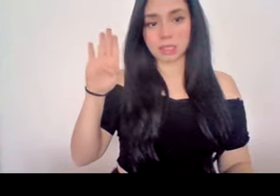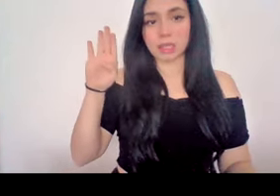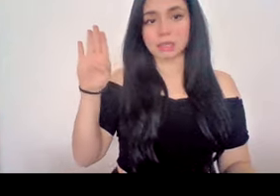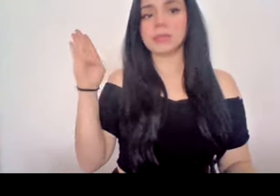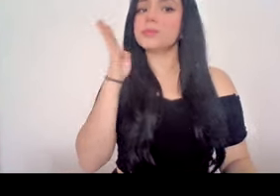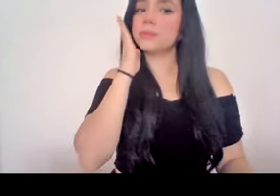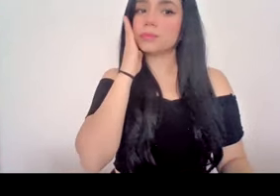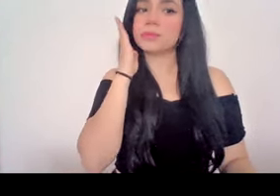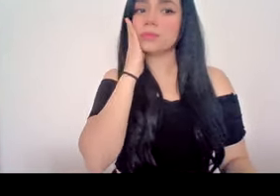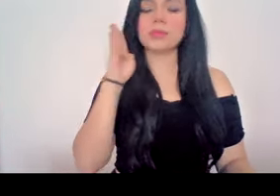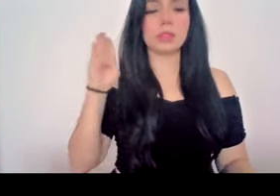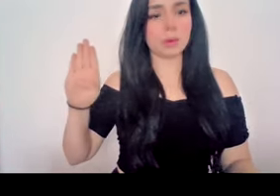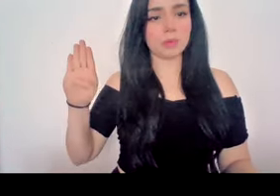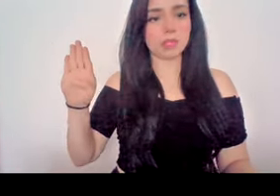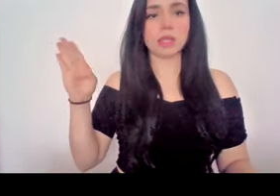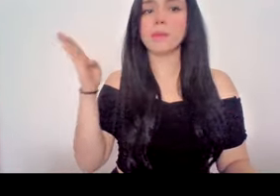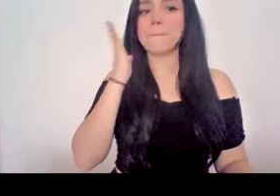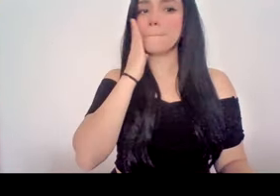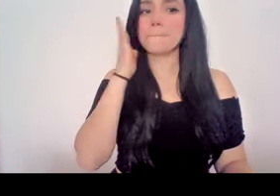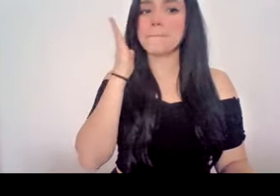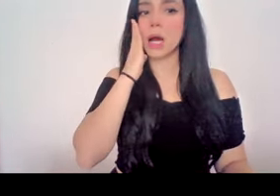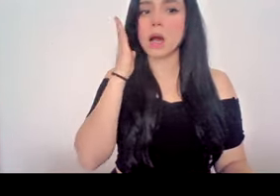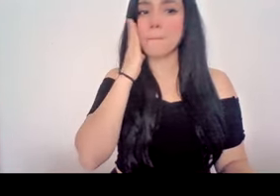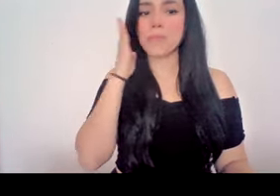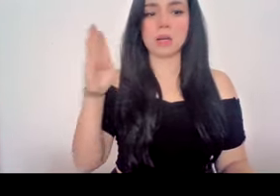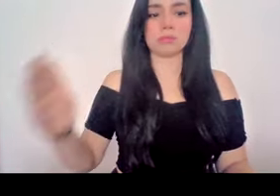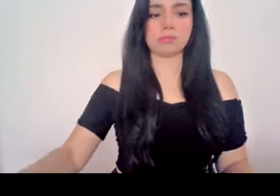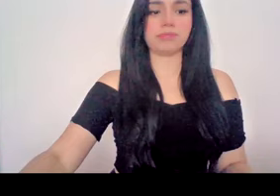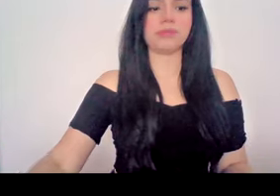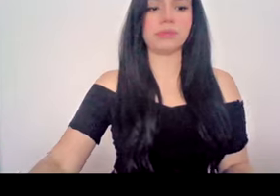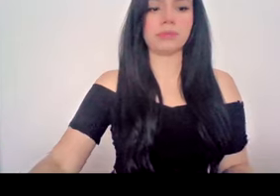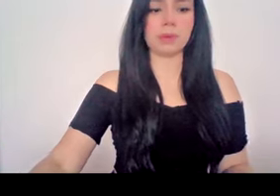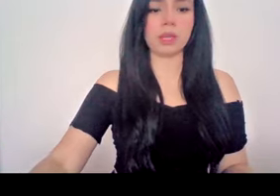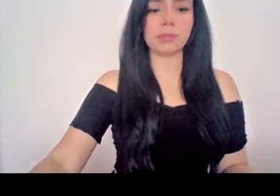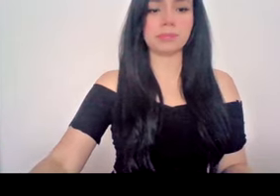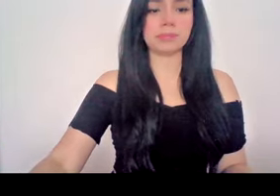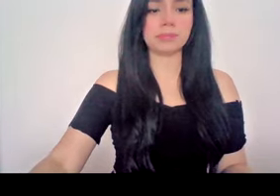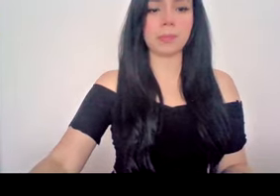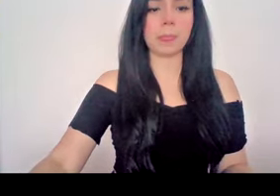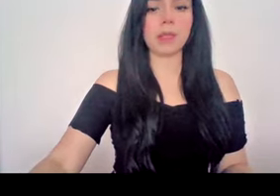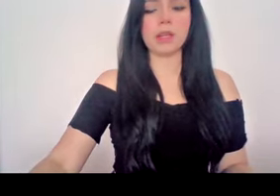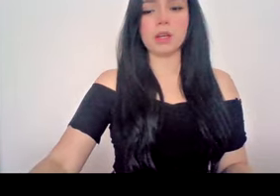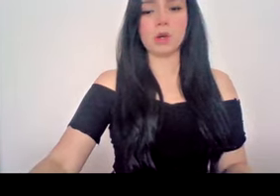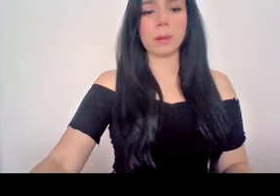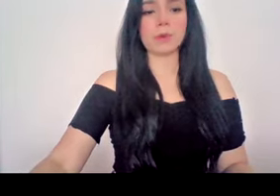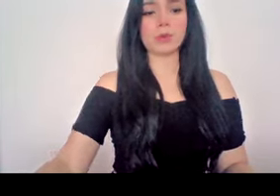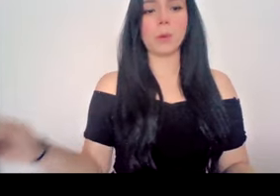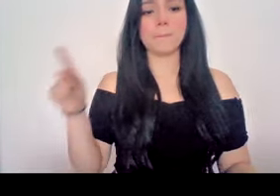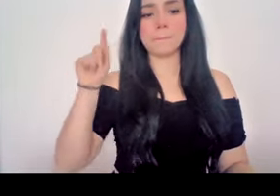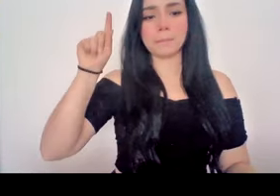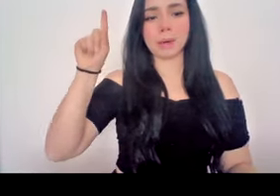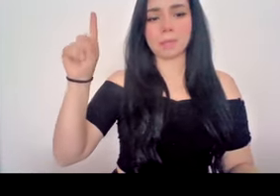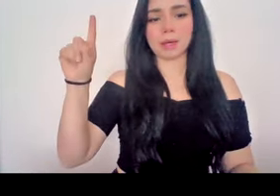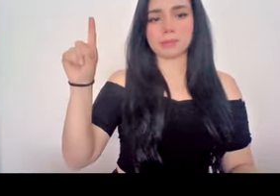Vamos a hacer así y vamos a decir mamá. ¿Okay? Ahora